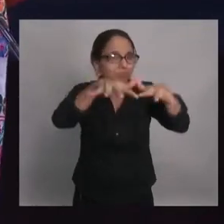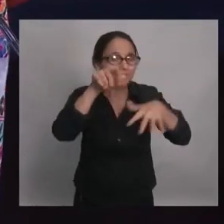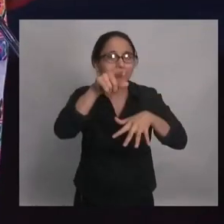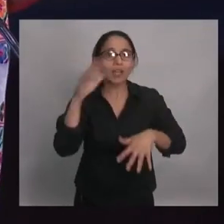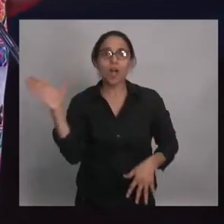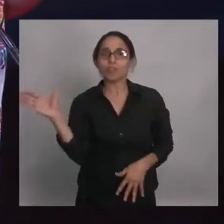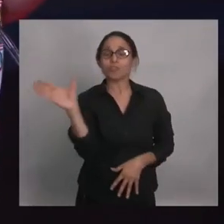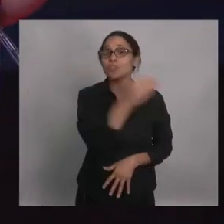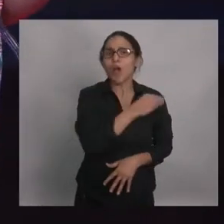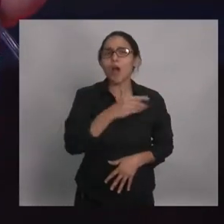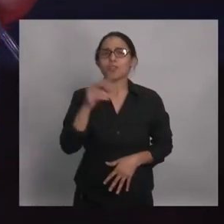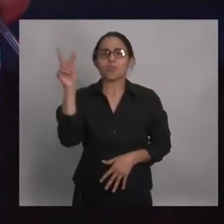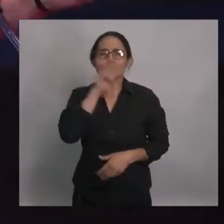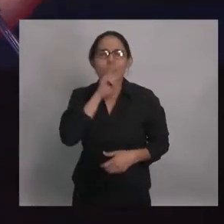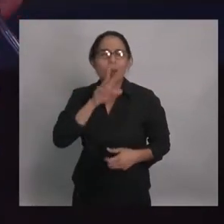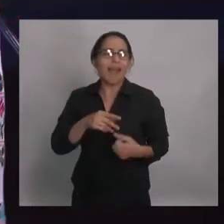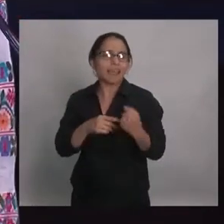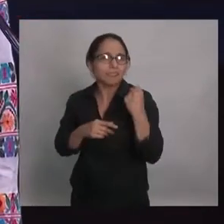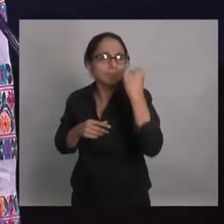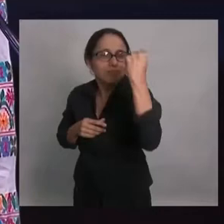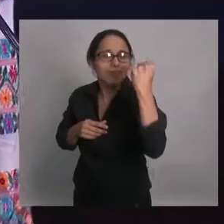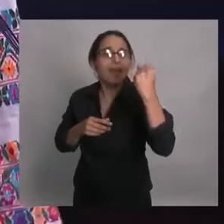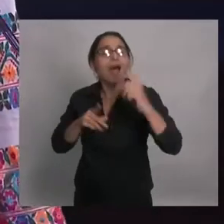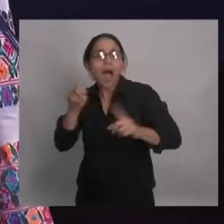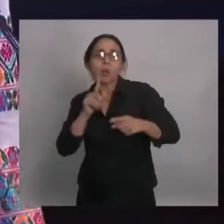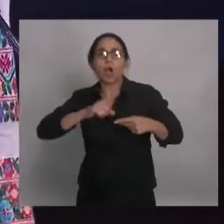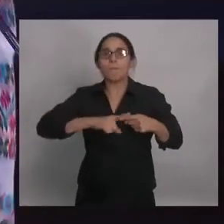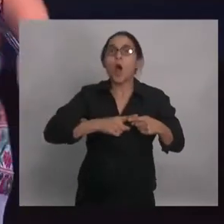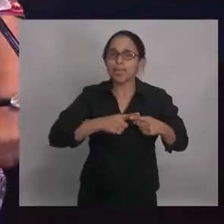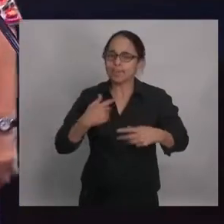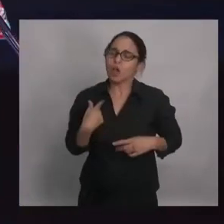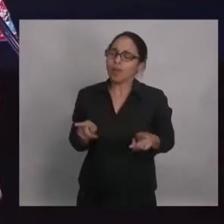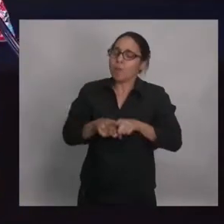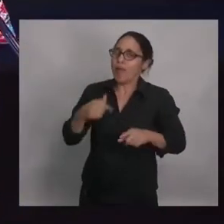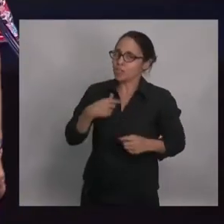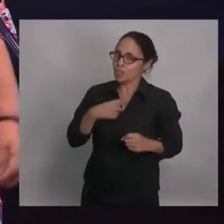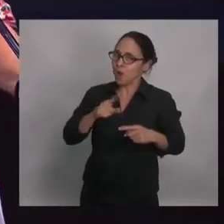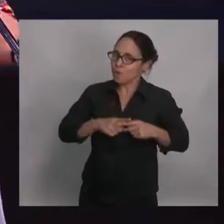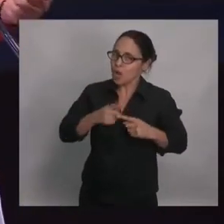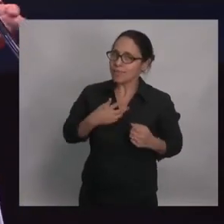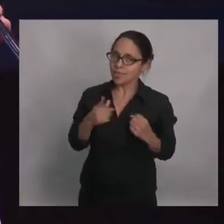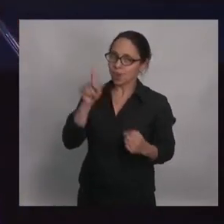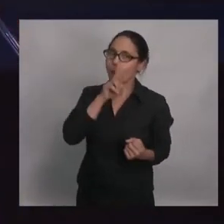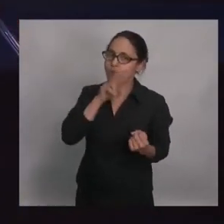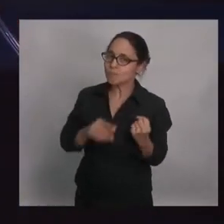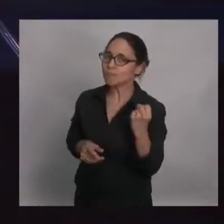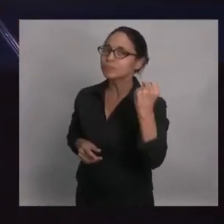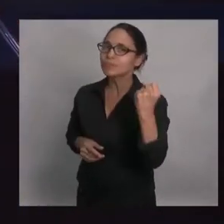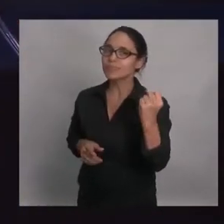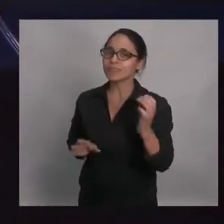los feminismos desde los muy políticos como el que yo practico si hasta